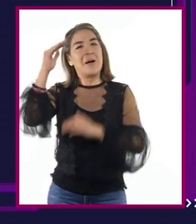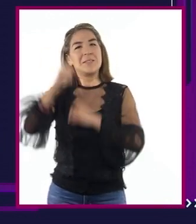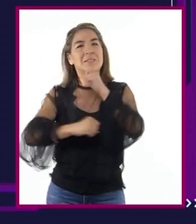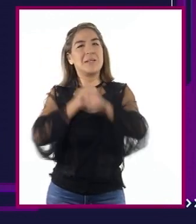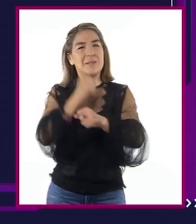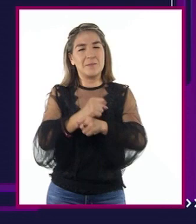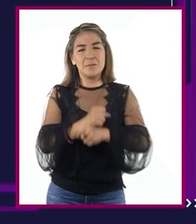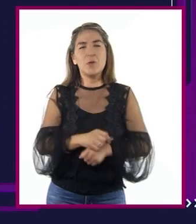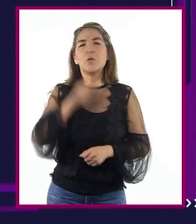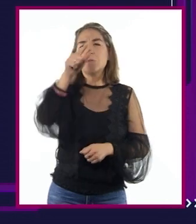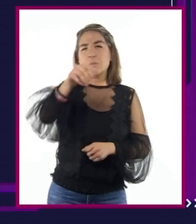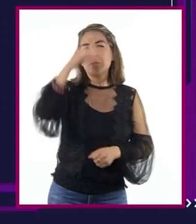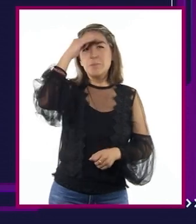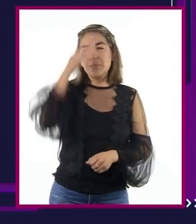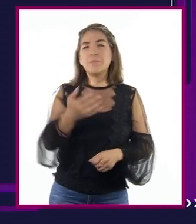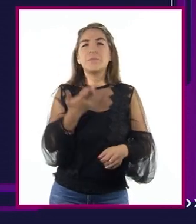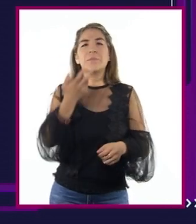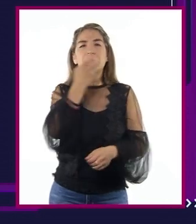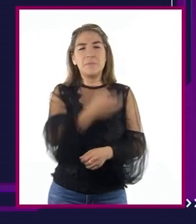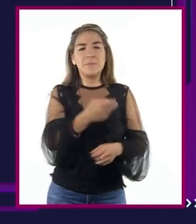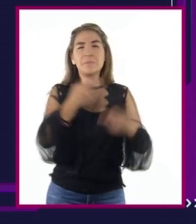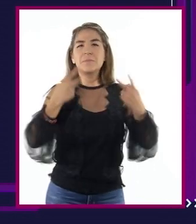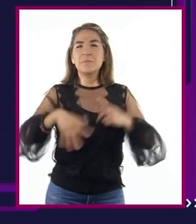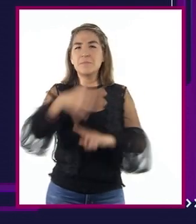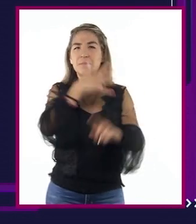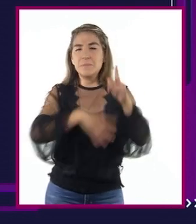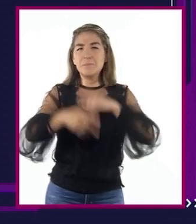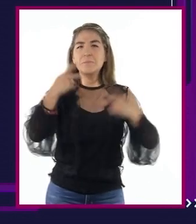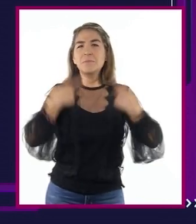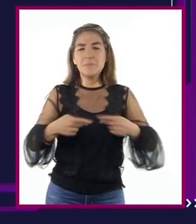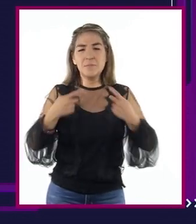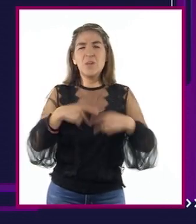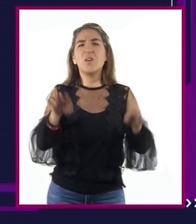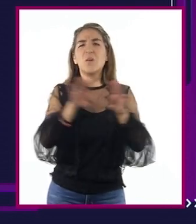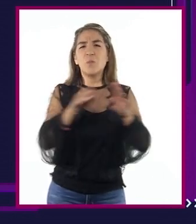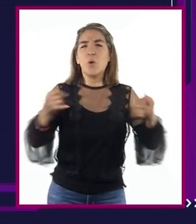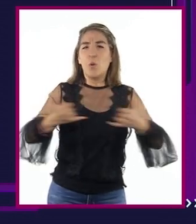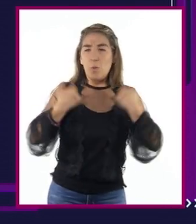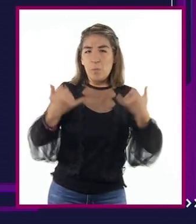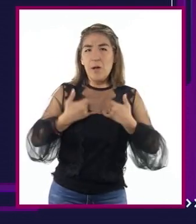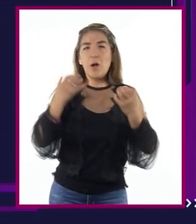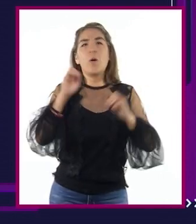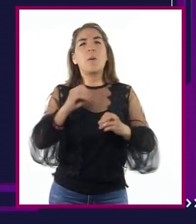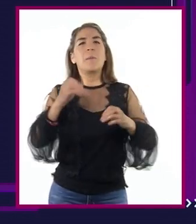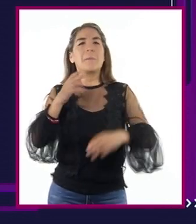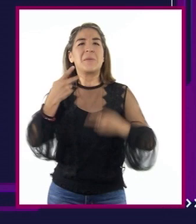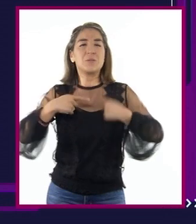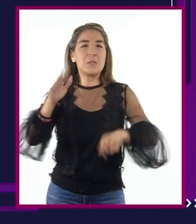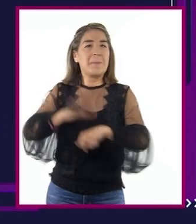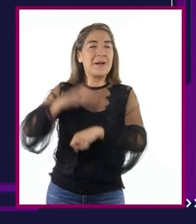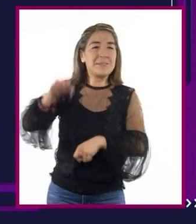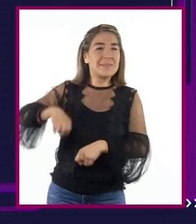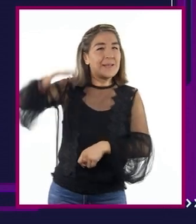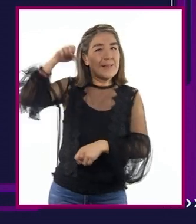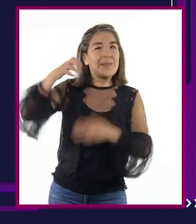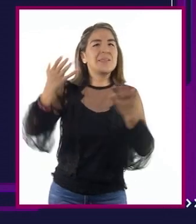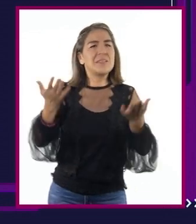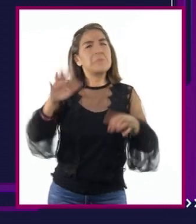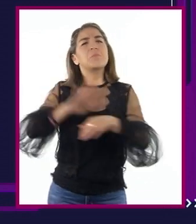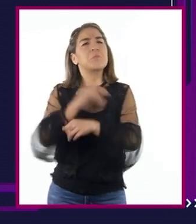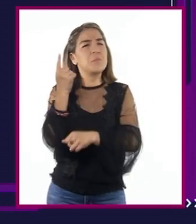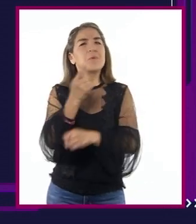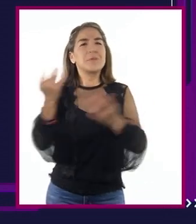¿Cómo piensas que es la población de ese municipio? ¿Joven o de personas mayores? ¿Por